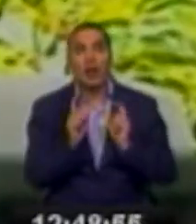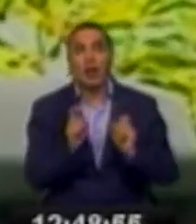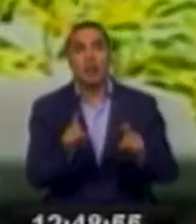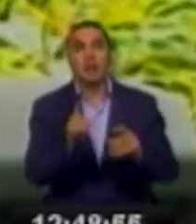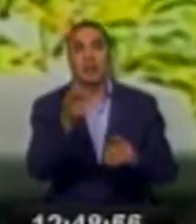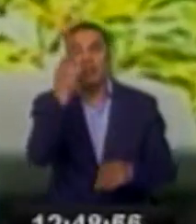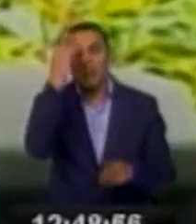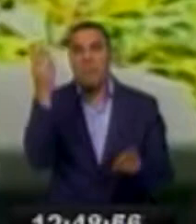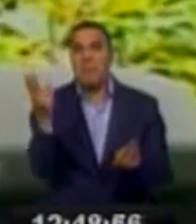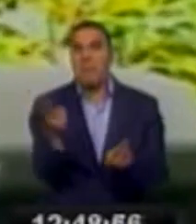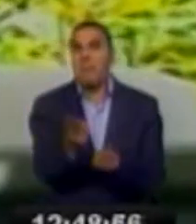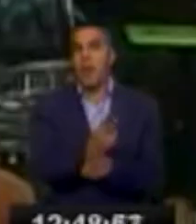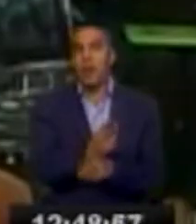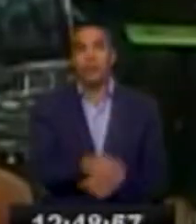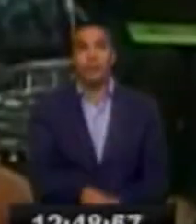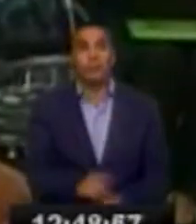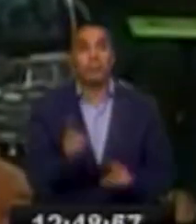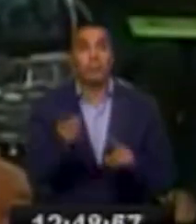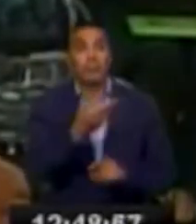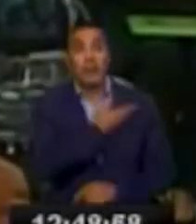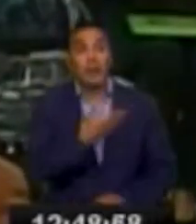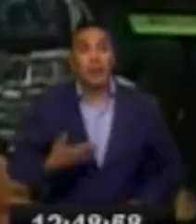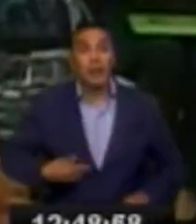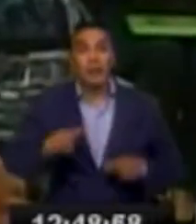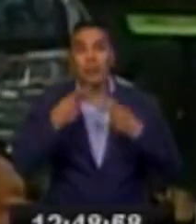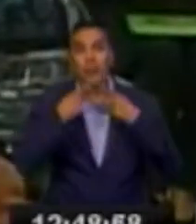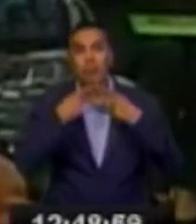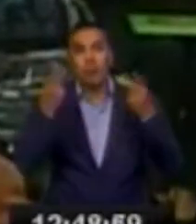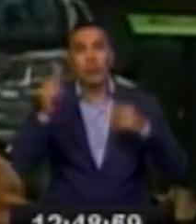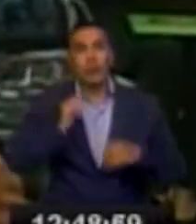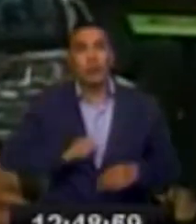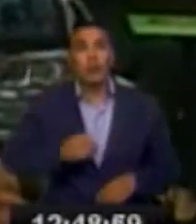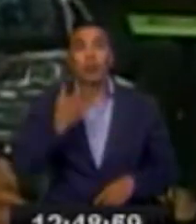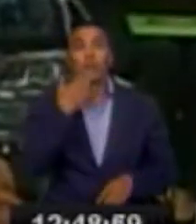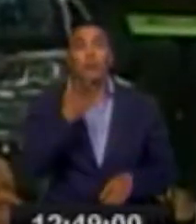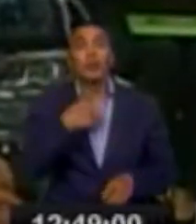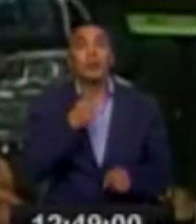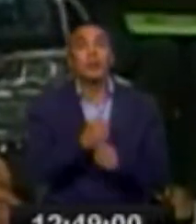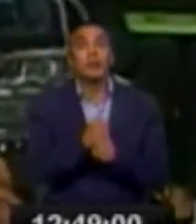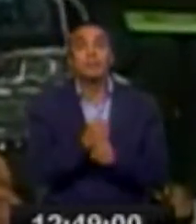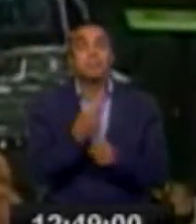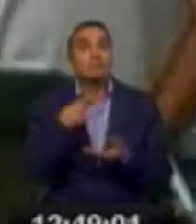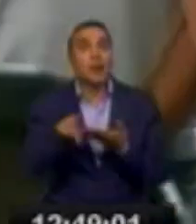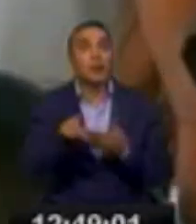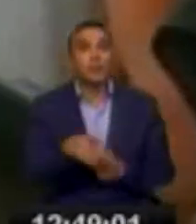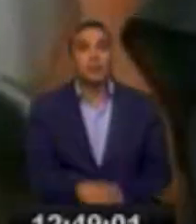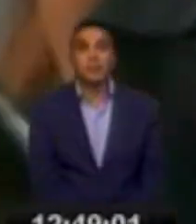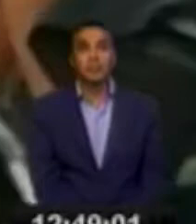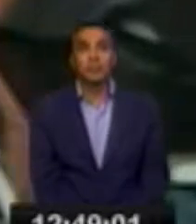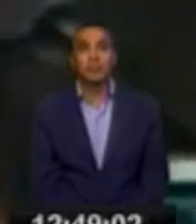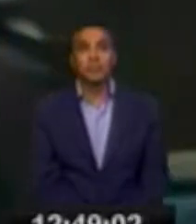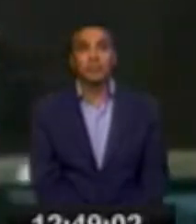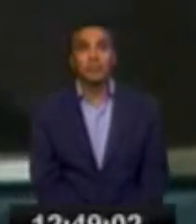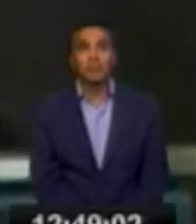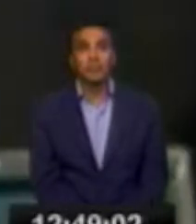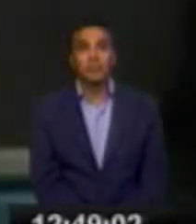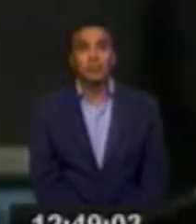enfermedades catastróficas. El primer mandatario dio detalles de cómo se haría esta cobertura. Escuchemos.